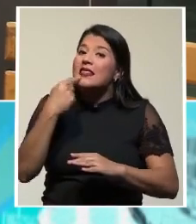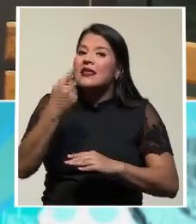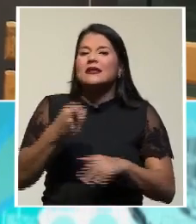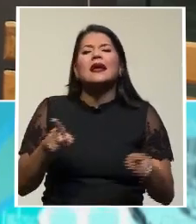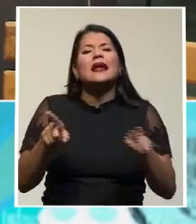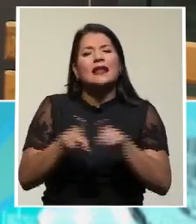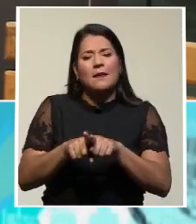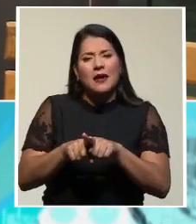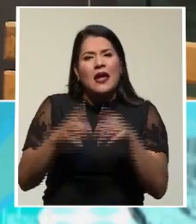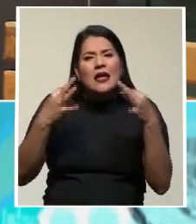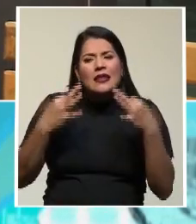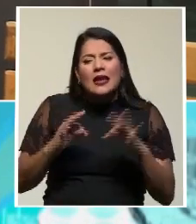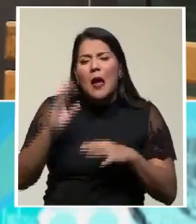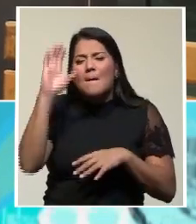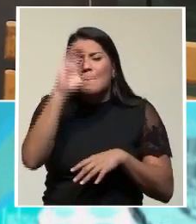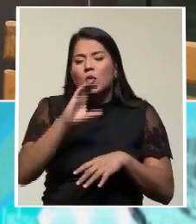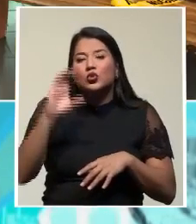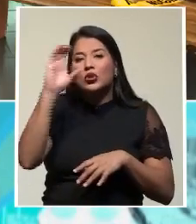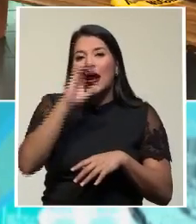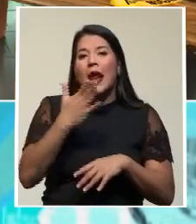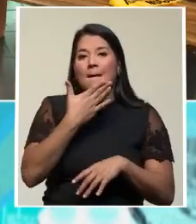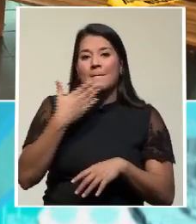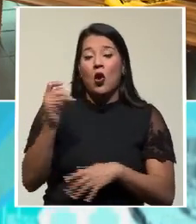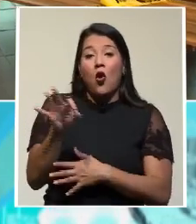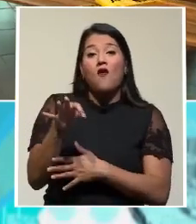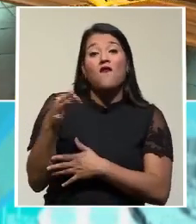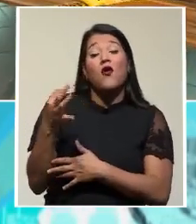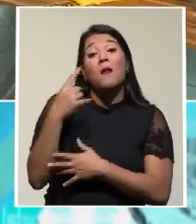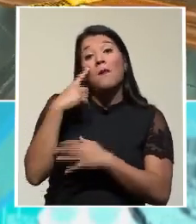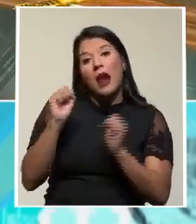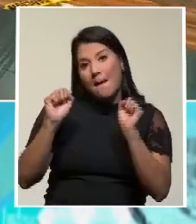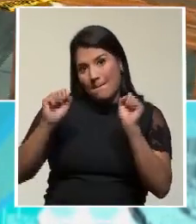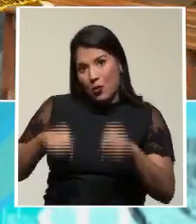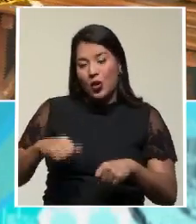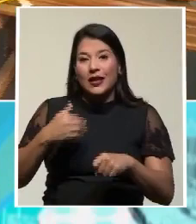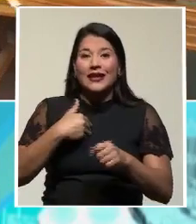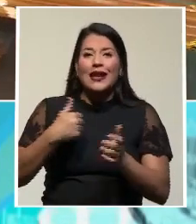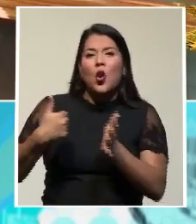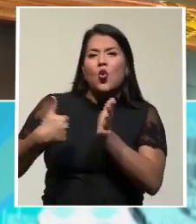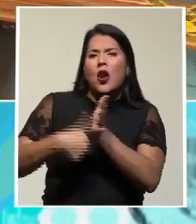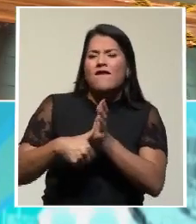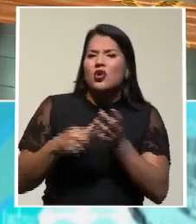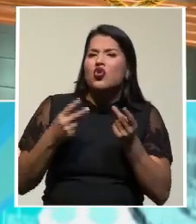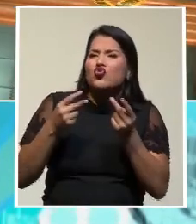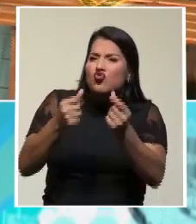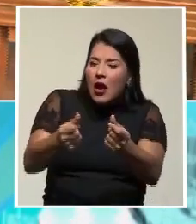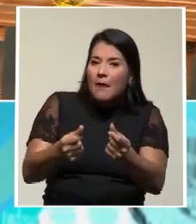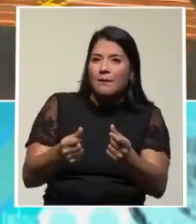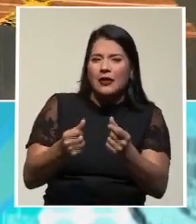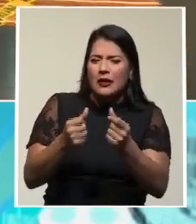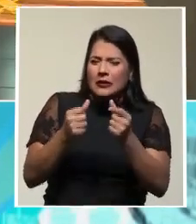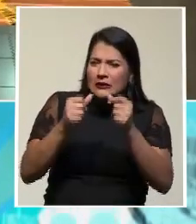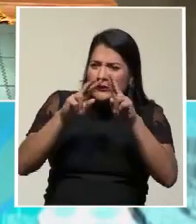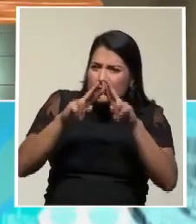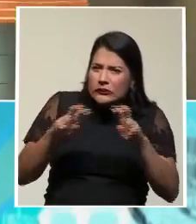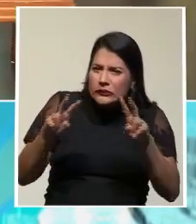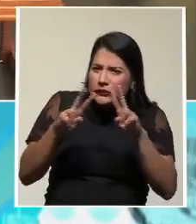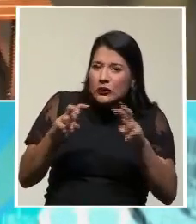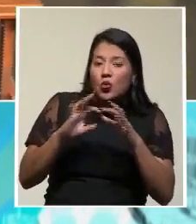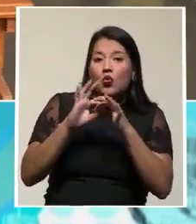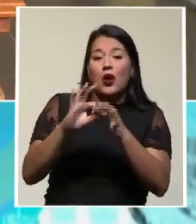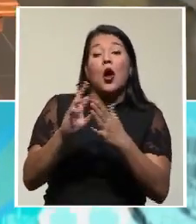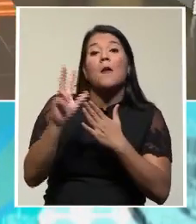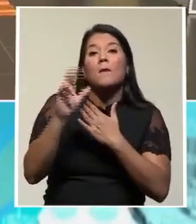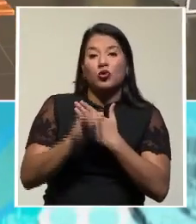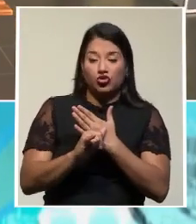las mejores formas para llegar a una votación muy rápida, muy expedita del proyecto que,